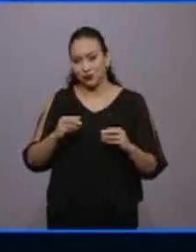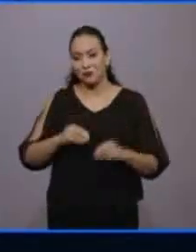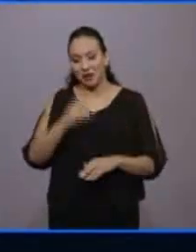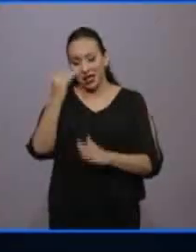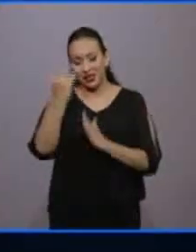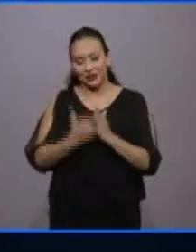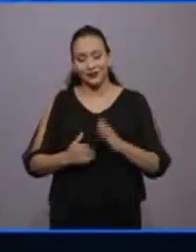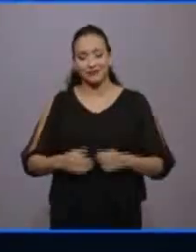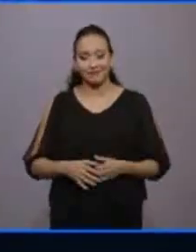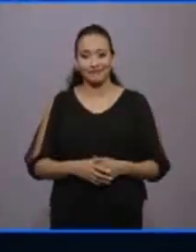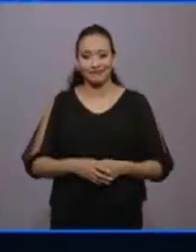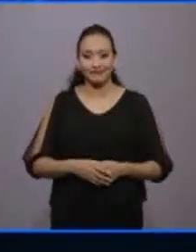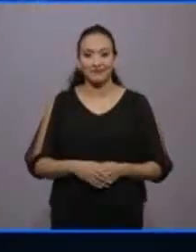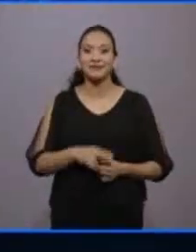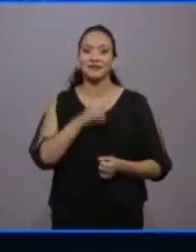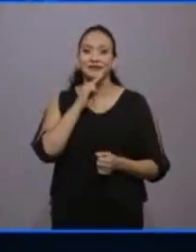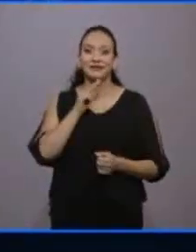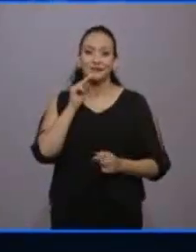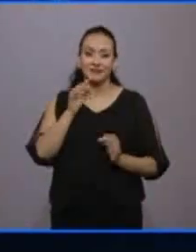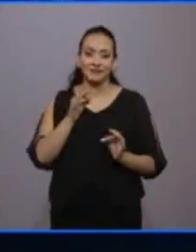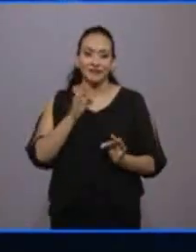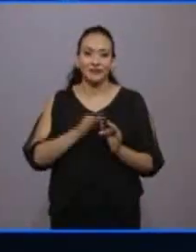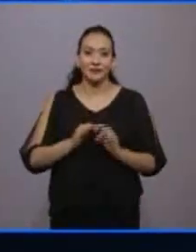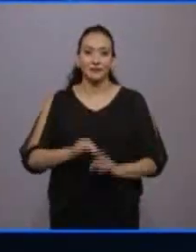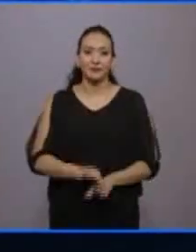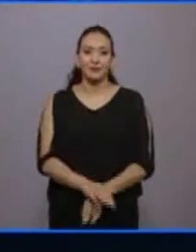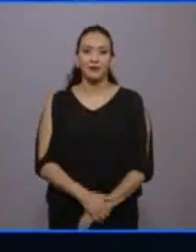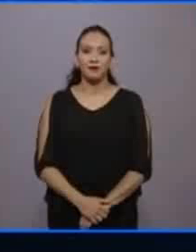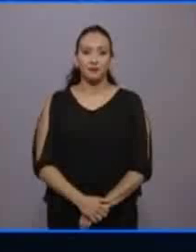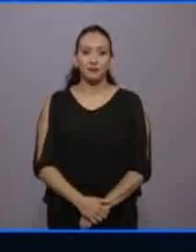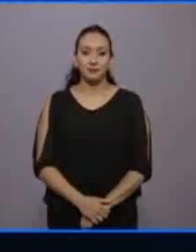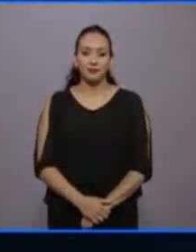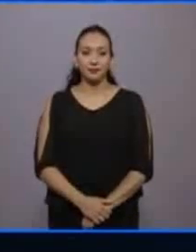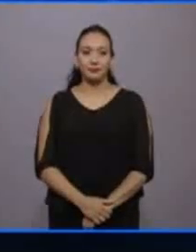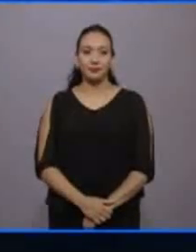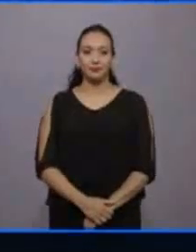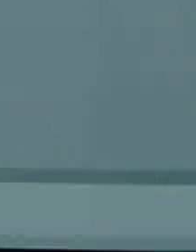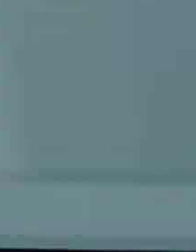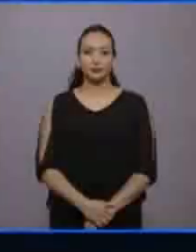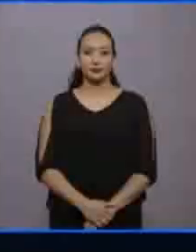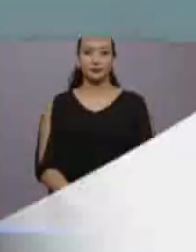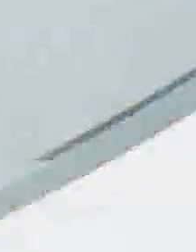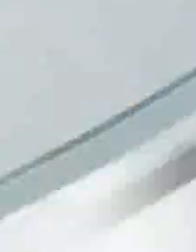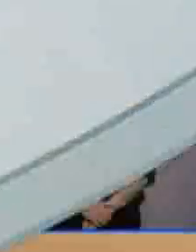el canal del Poder Judicial de la Federación, Óscar González.